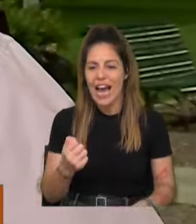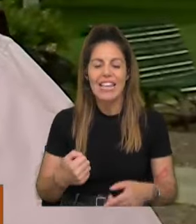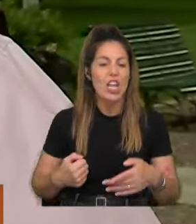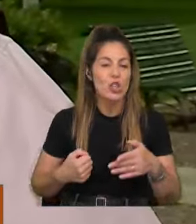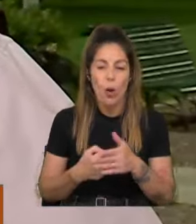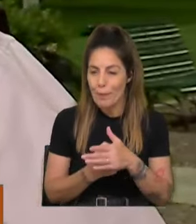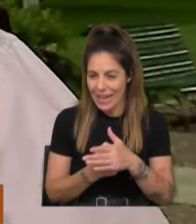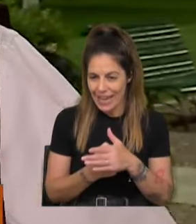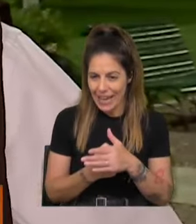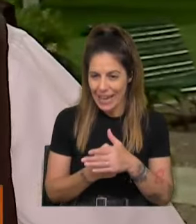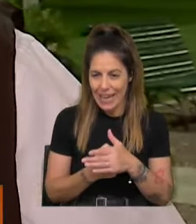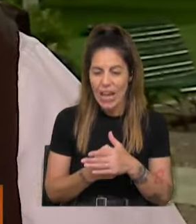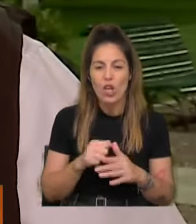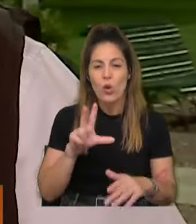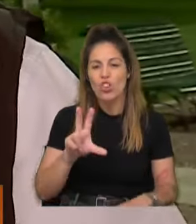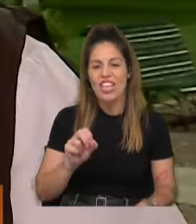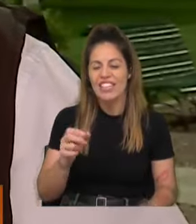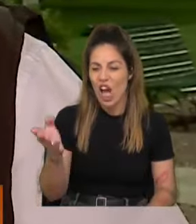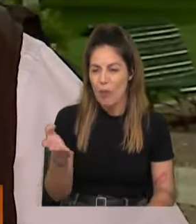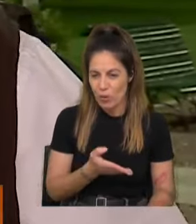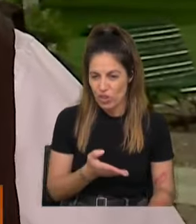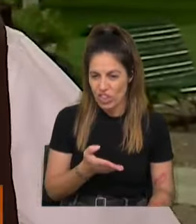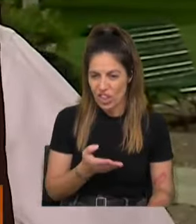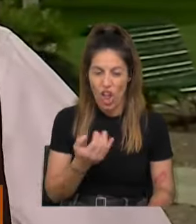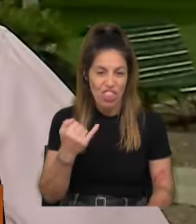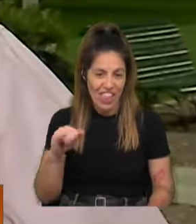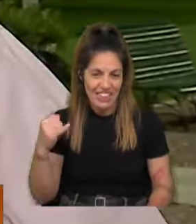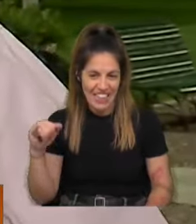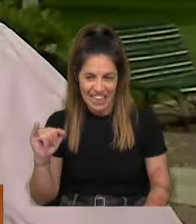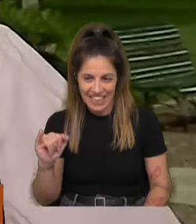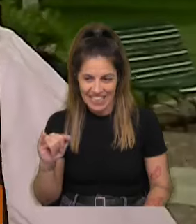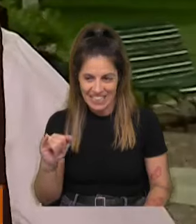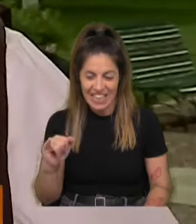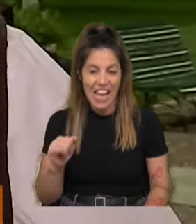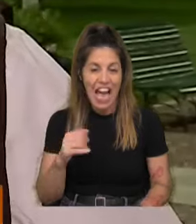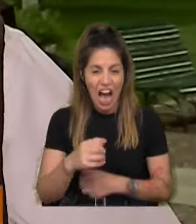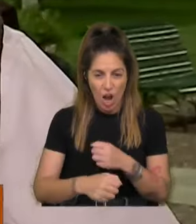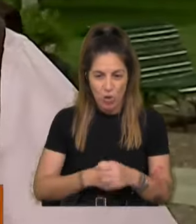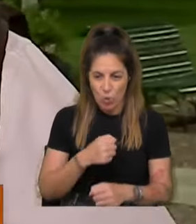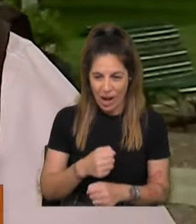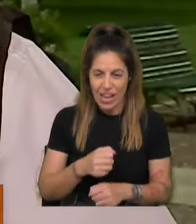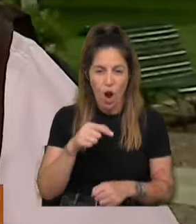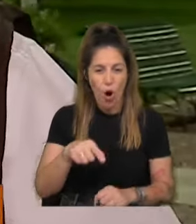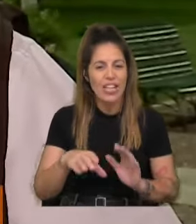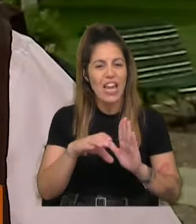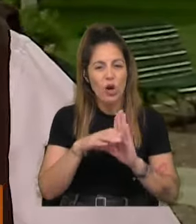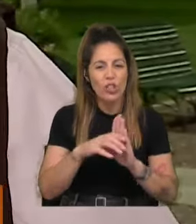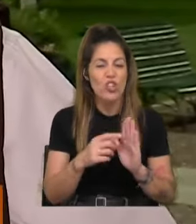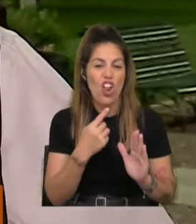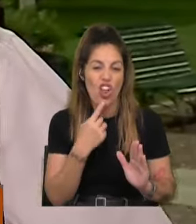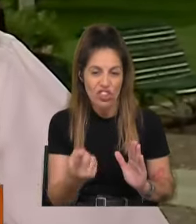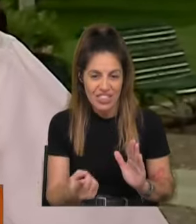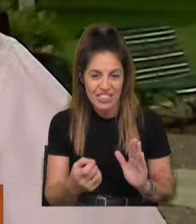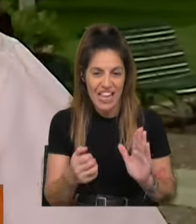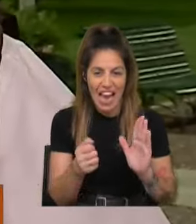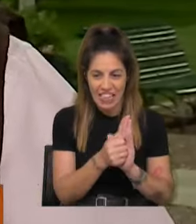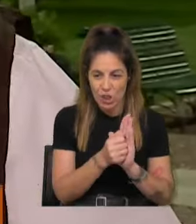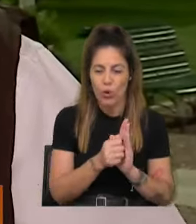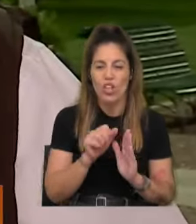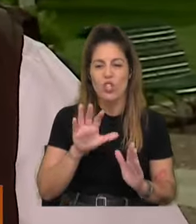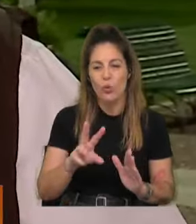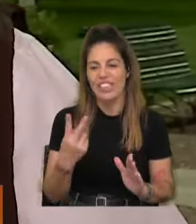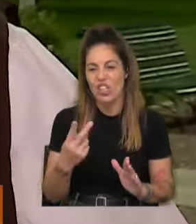todo concepto la usura en un 30% de interés eh anual hoy la Constitución lo dice que es el artículo 52 que